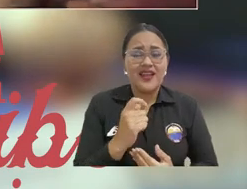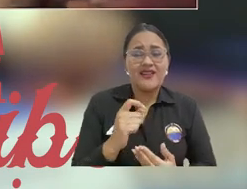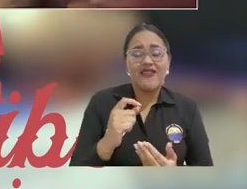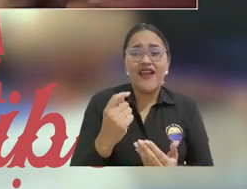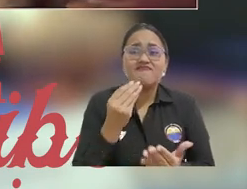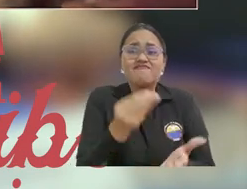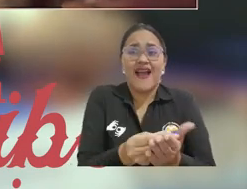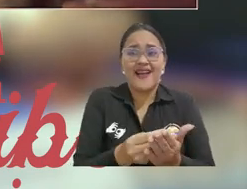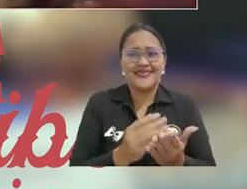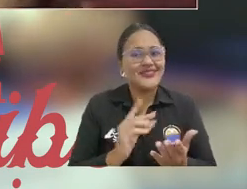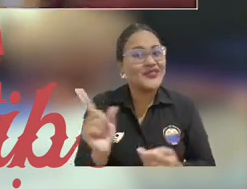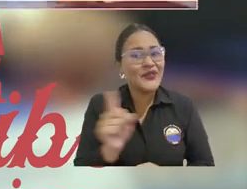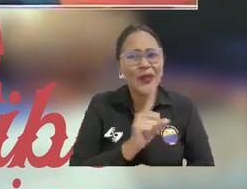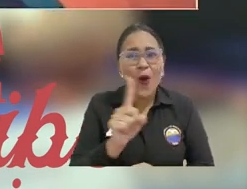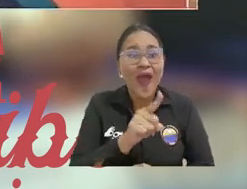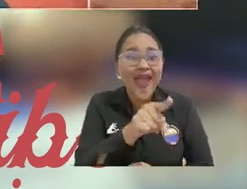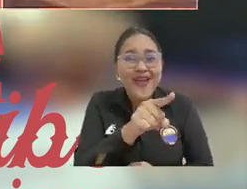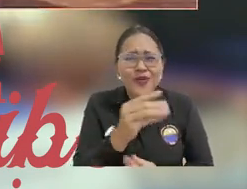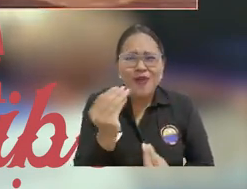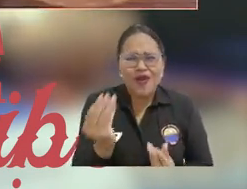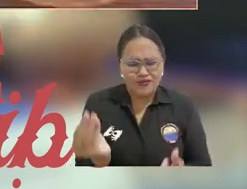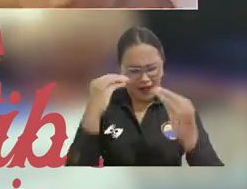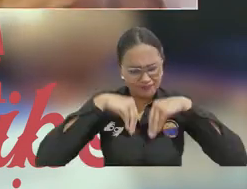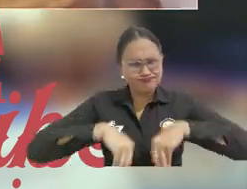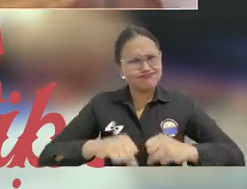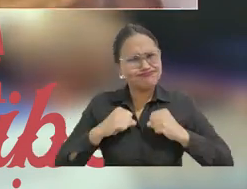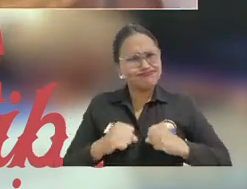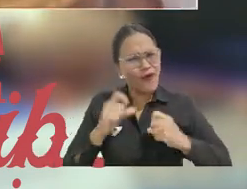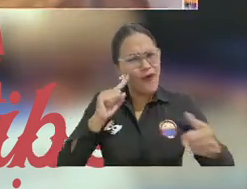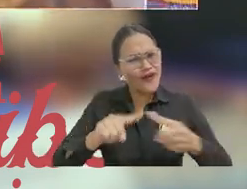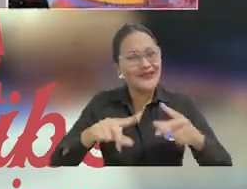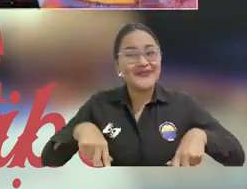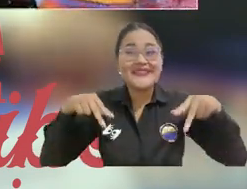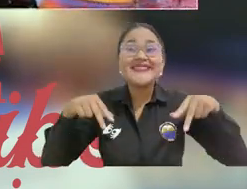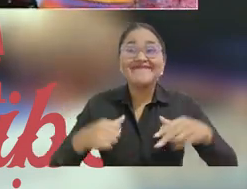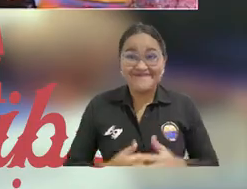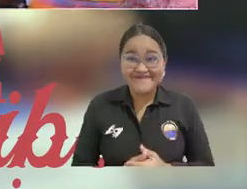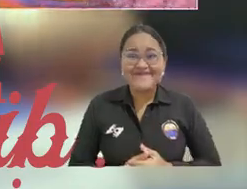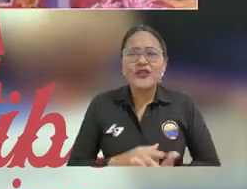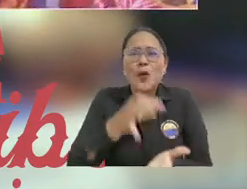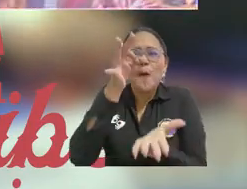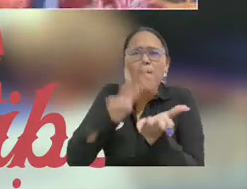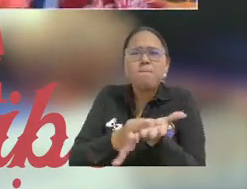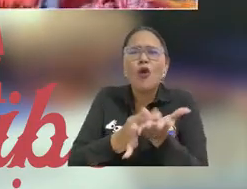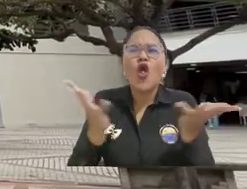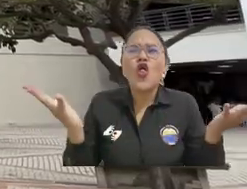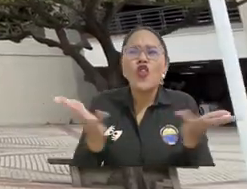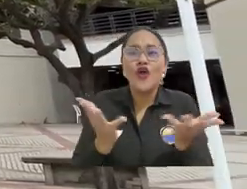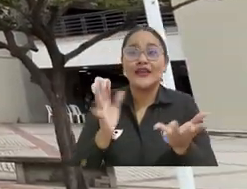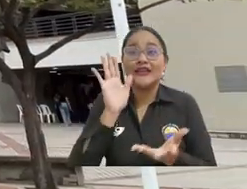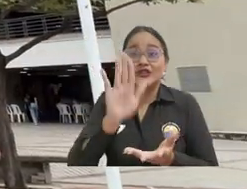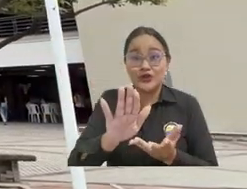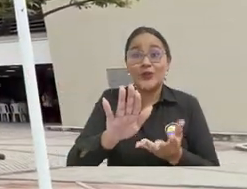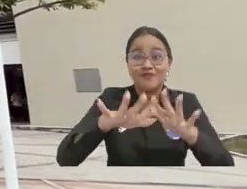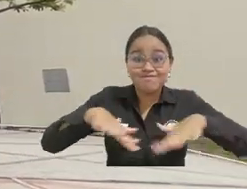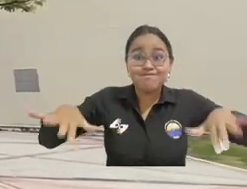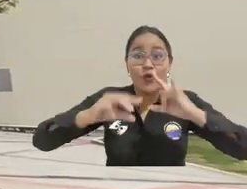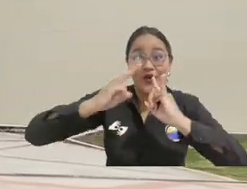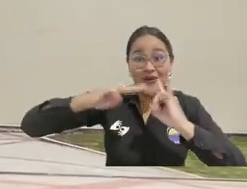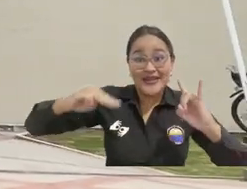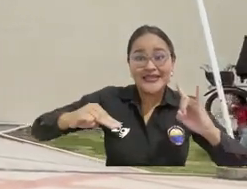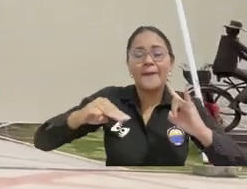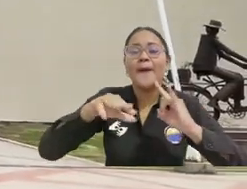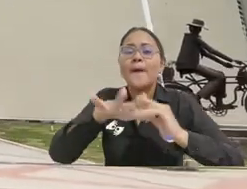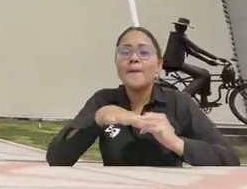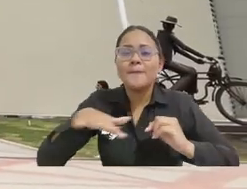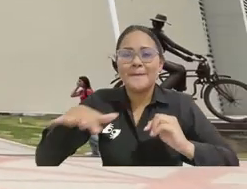pues no simplemente es una mercancía o un precio que se paga, sino es aquello que le da sentido y propósito a lo que somos. El epicentro del evento